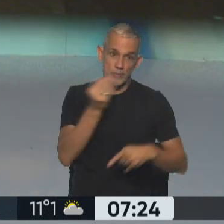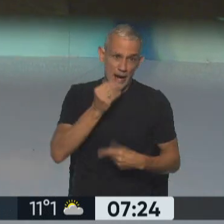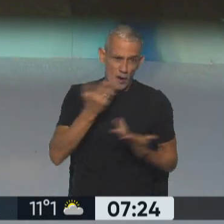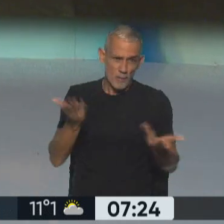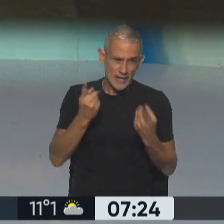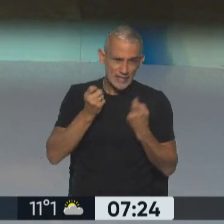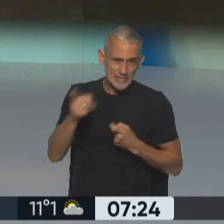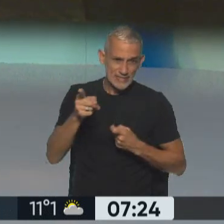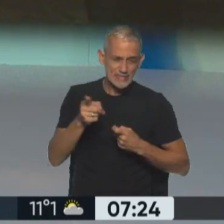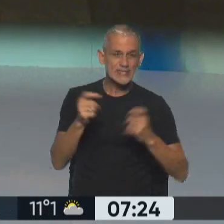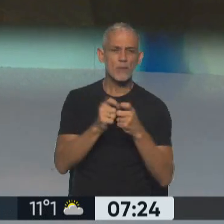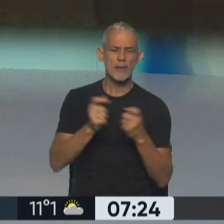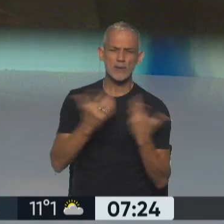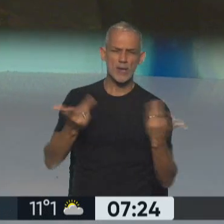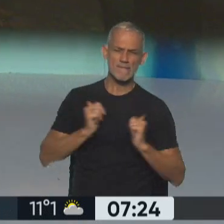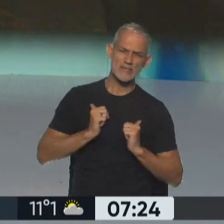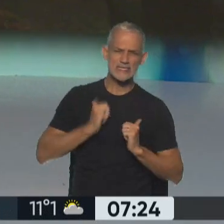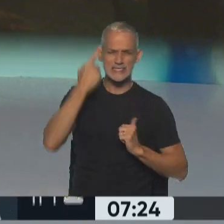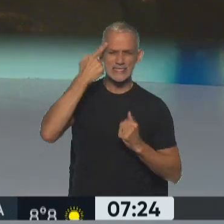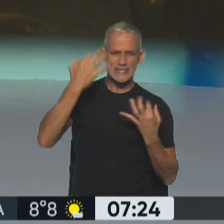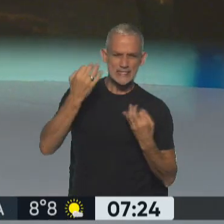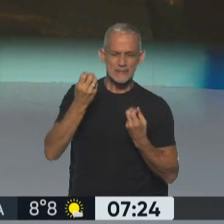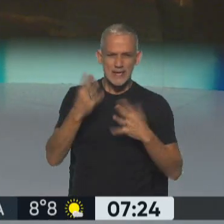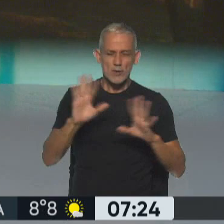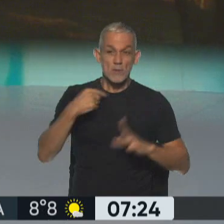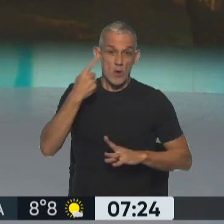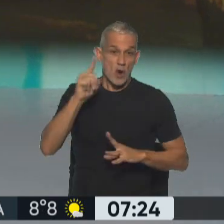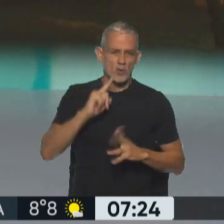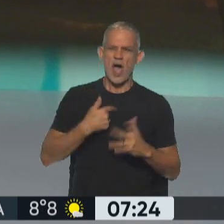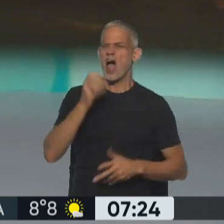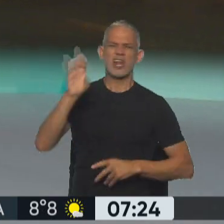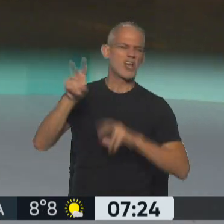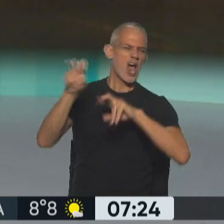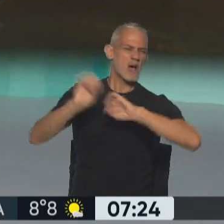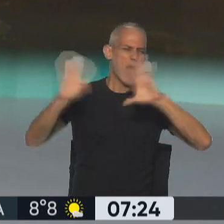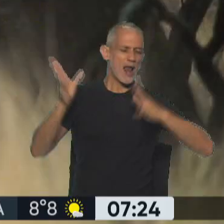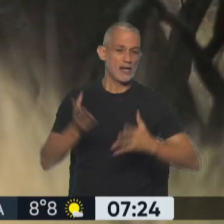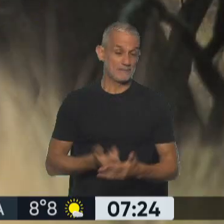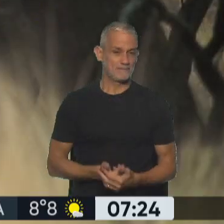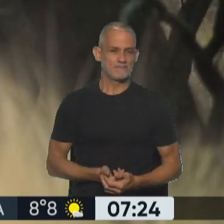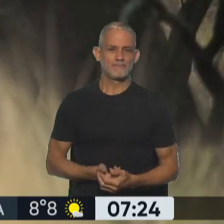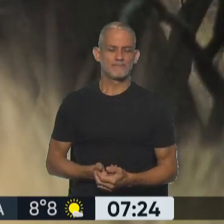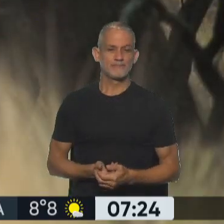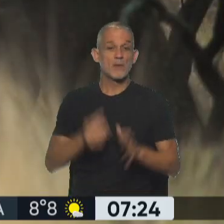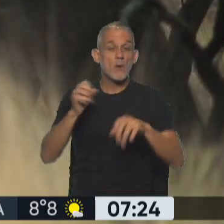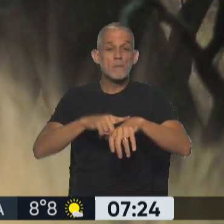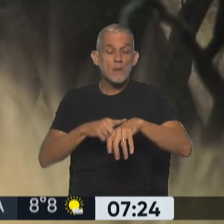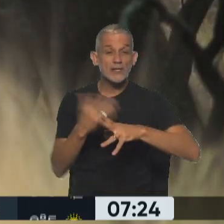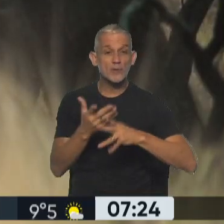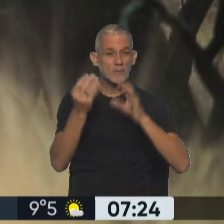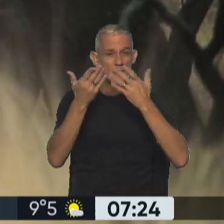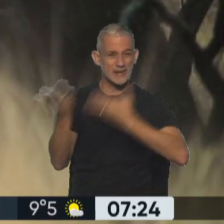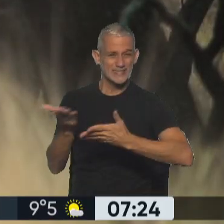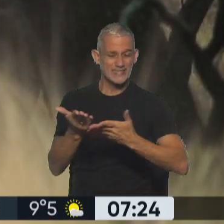en una película que desafía al espectador que muchas veces cinco conocer critica la casa bueno llegué al momento de presentar